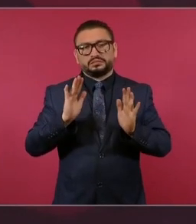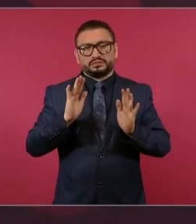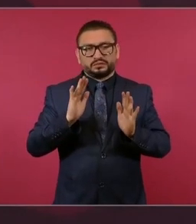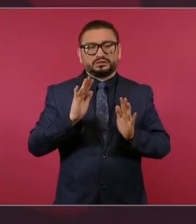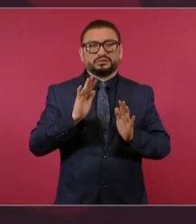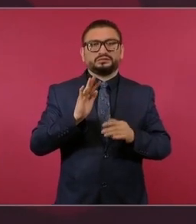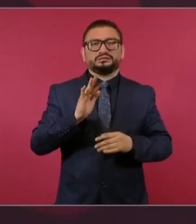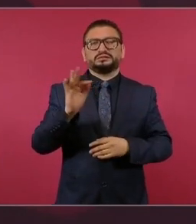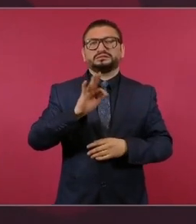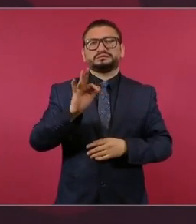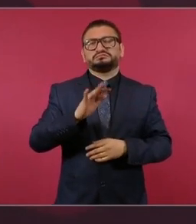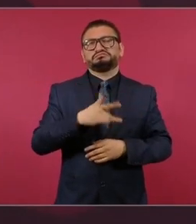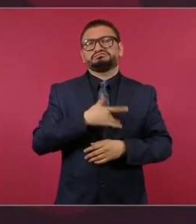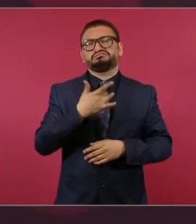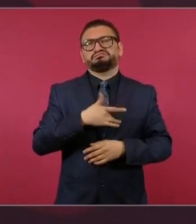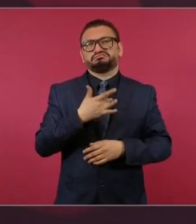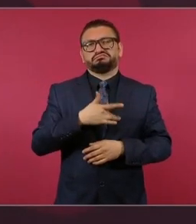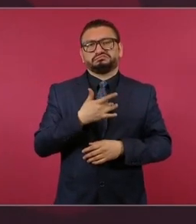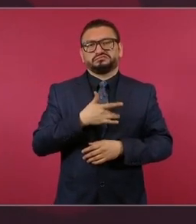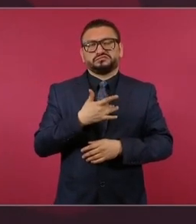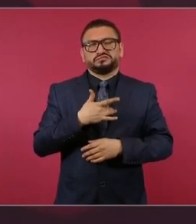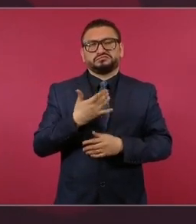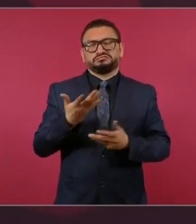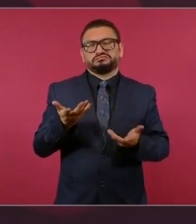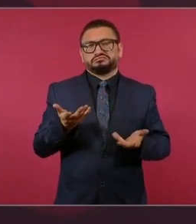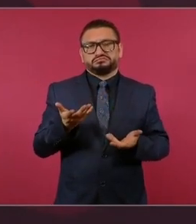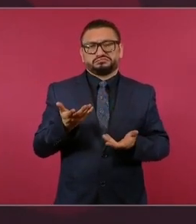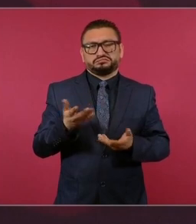a lo mejor no se tiene más que